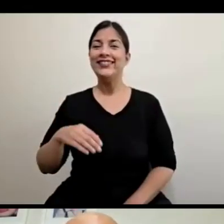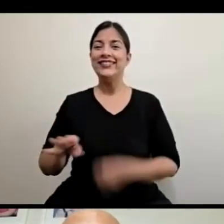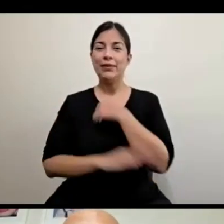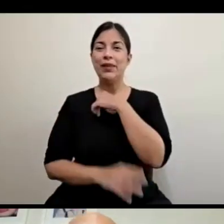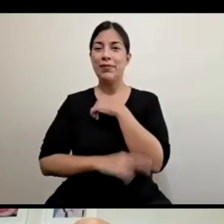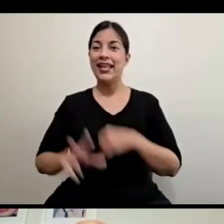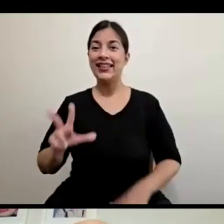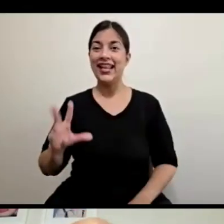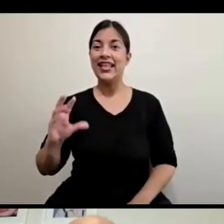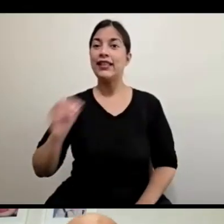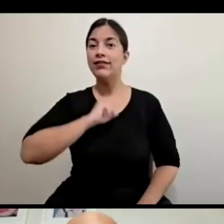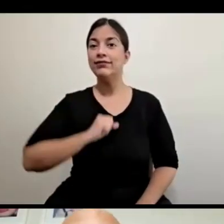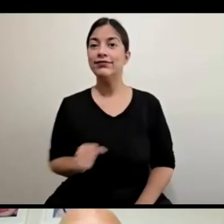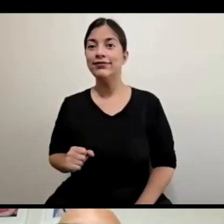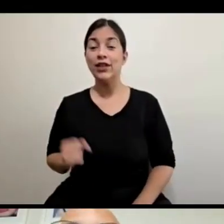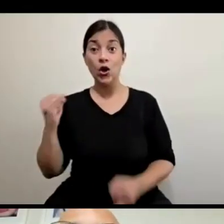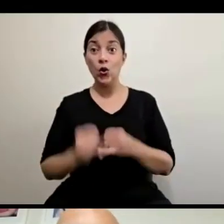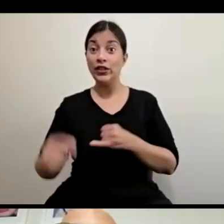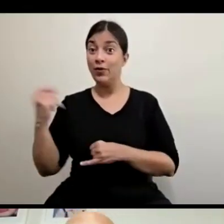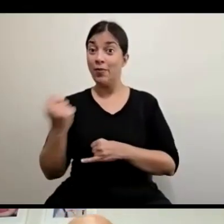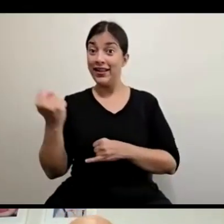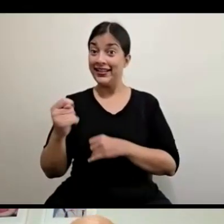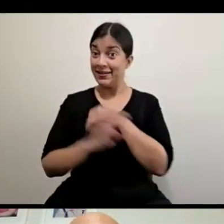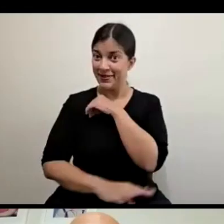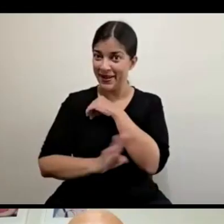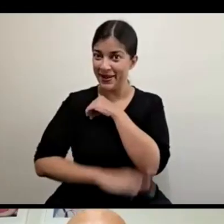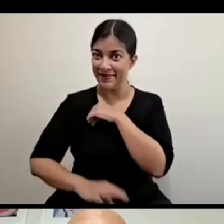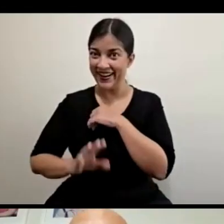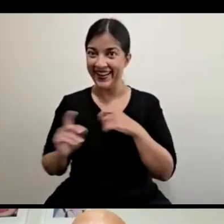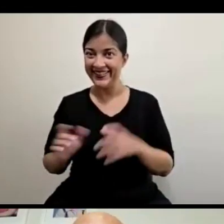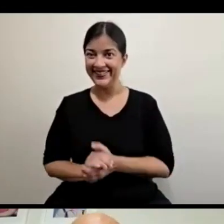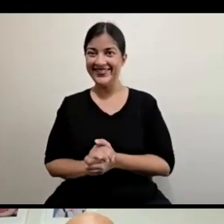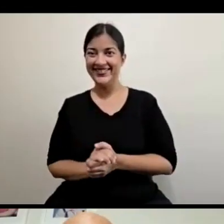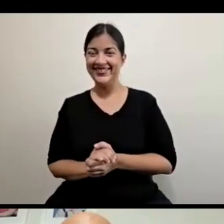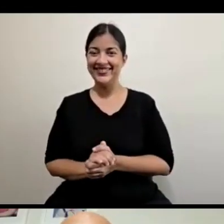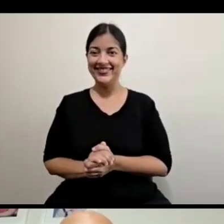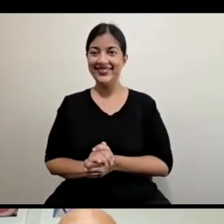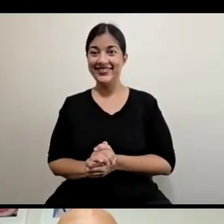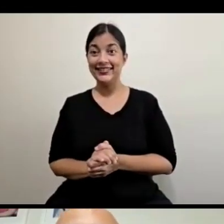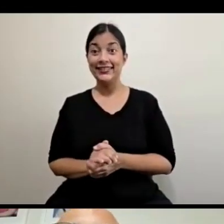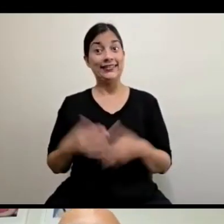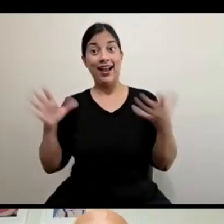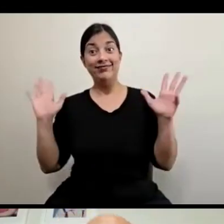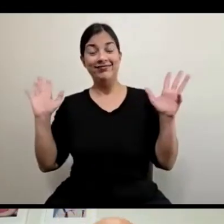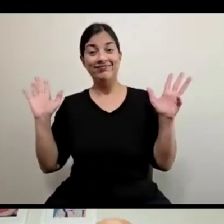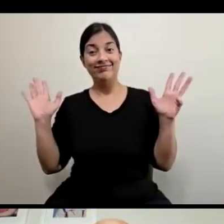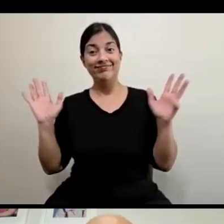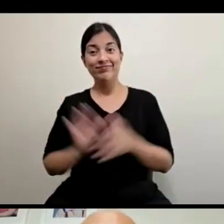30. El último martes de septiembre. Ya se fue.